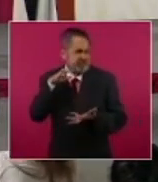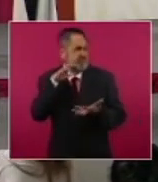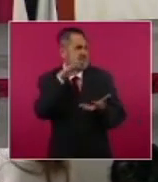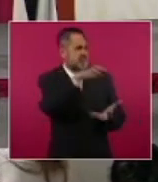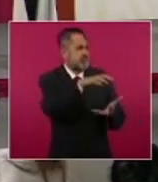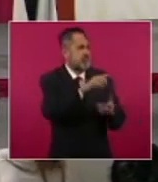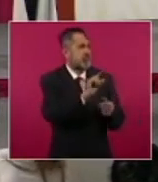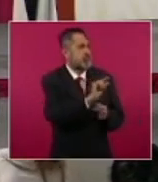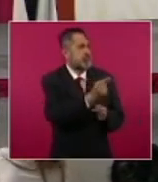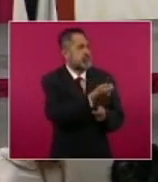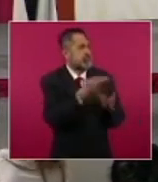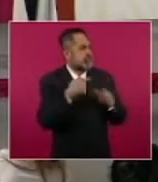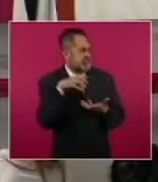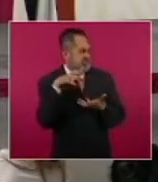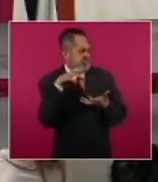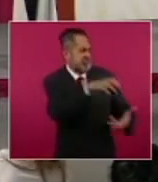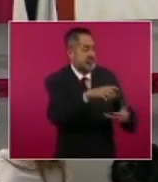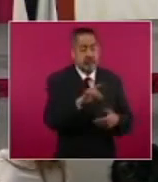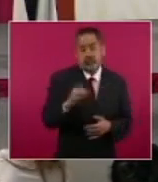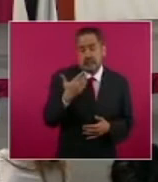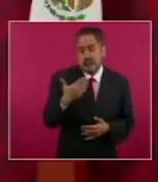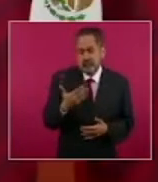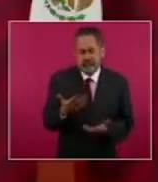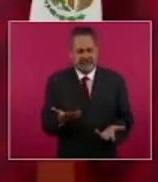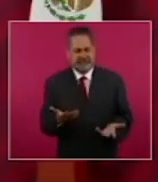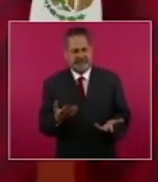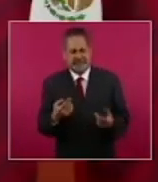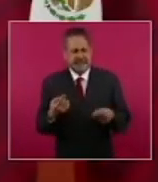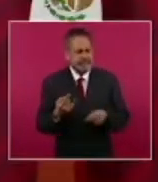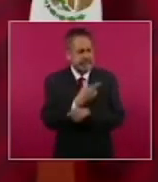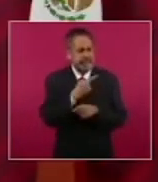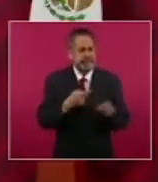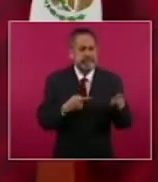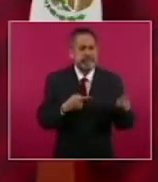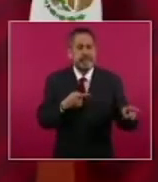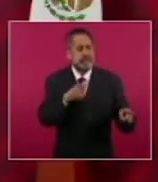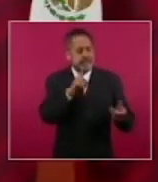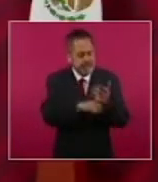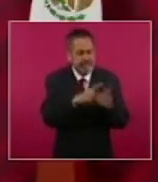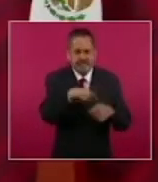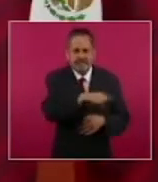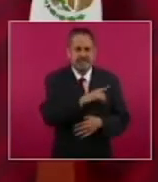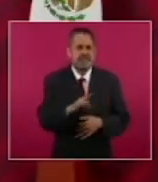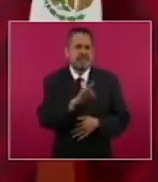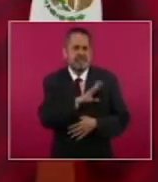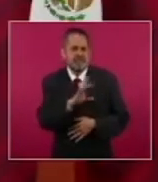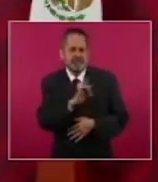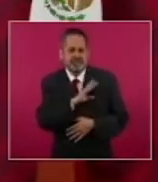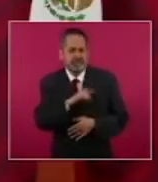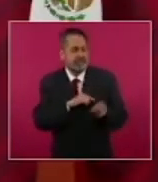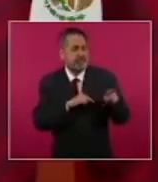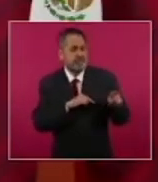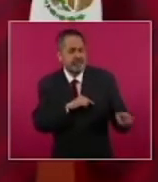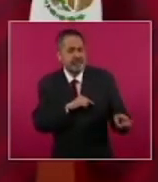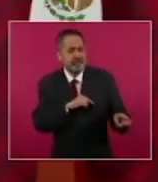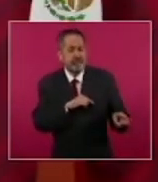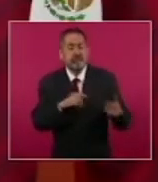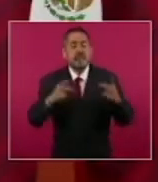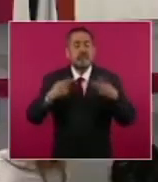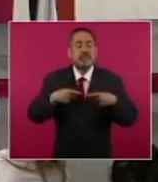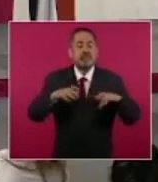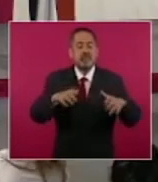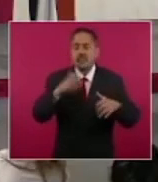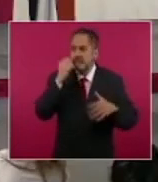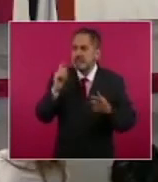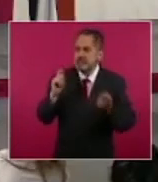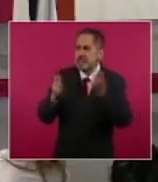quien acusan de una supuesta corrupción en la obra pública durante su gobierno en el periodo